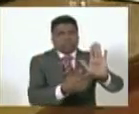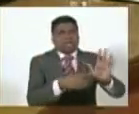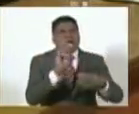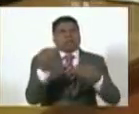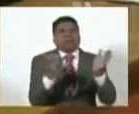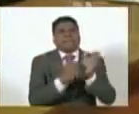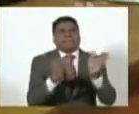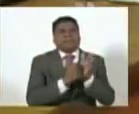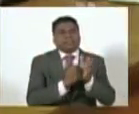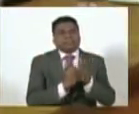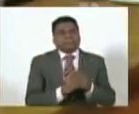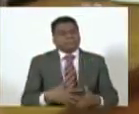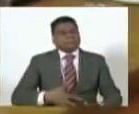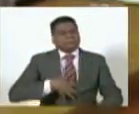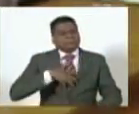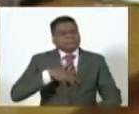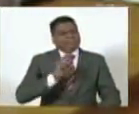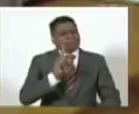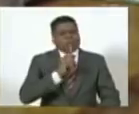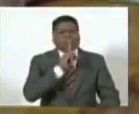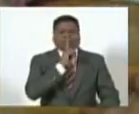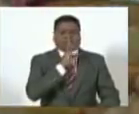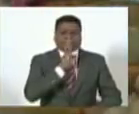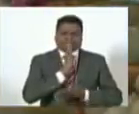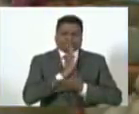entonces no debe ser.